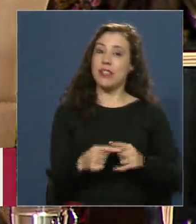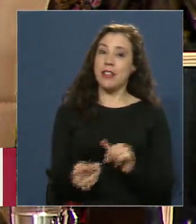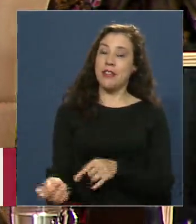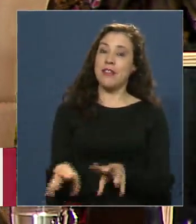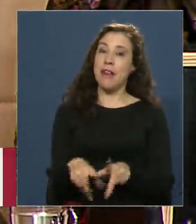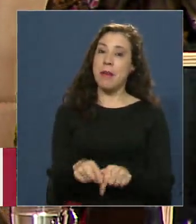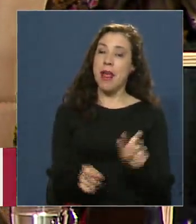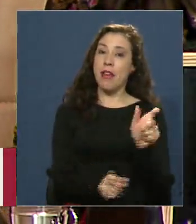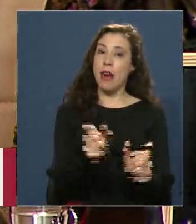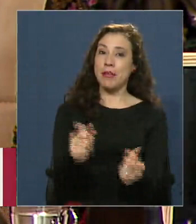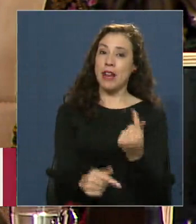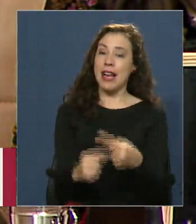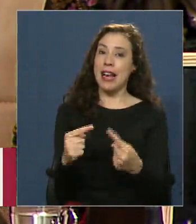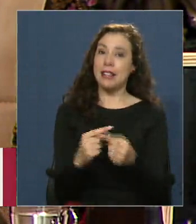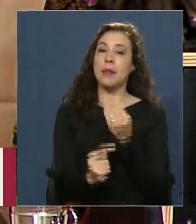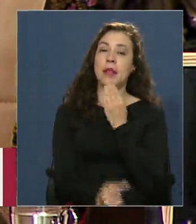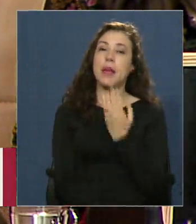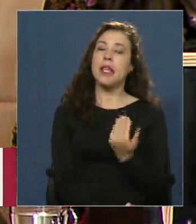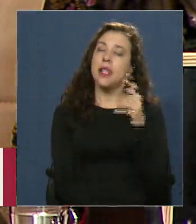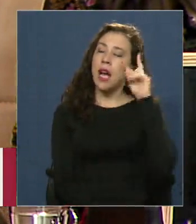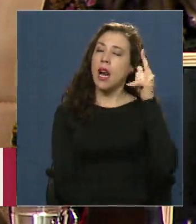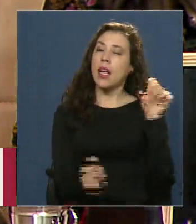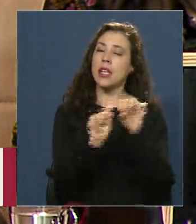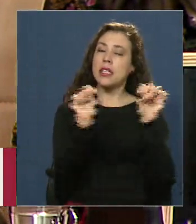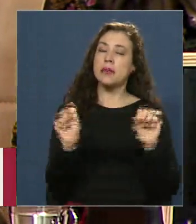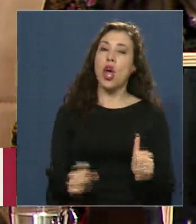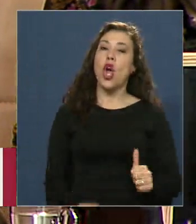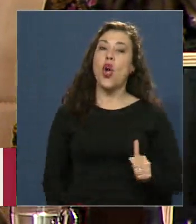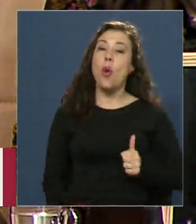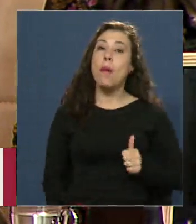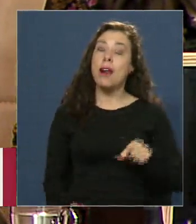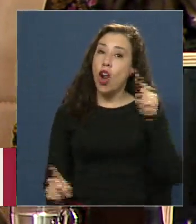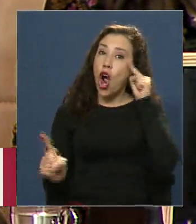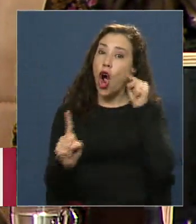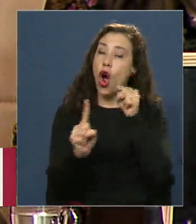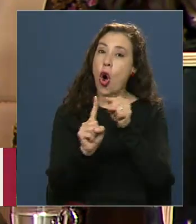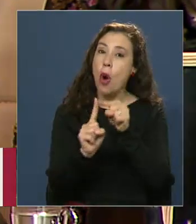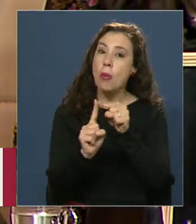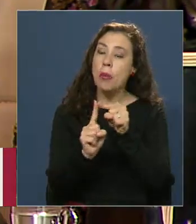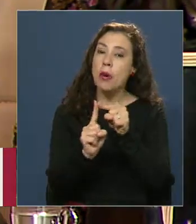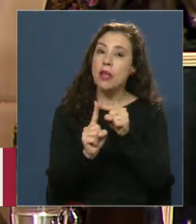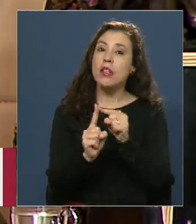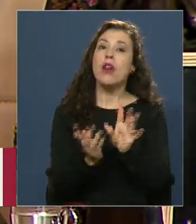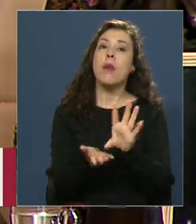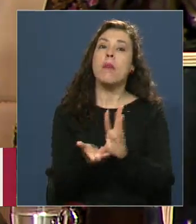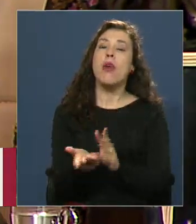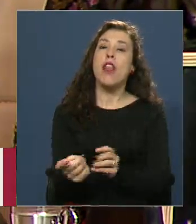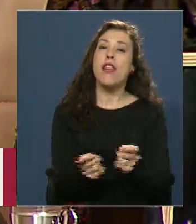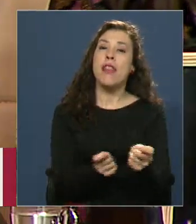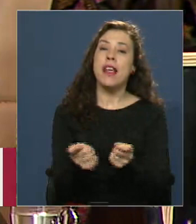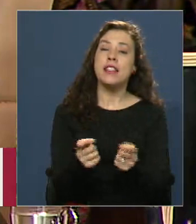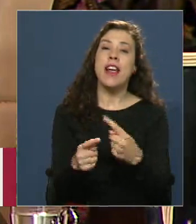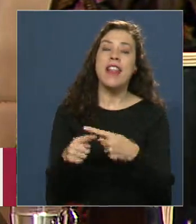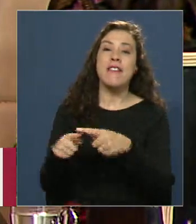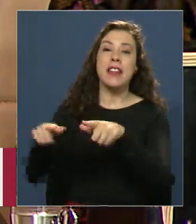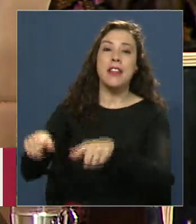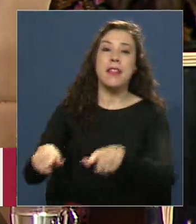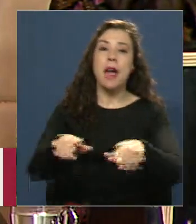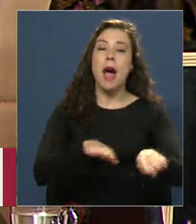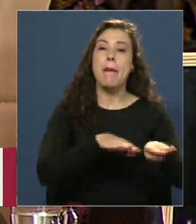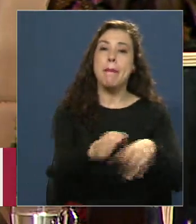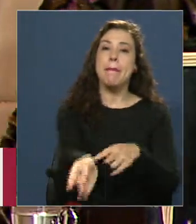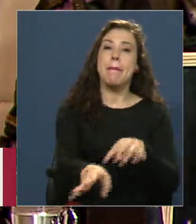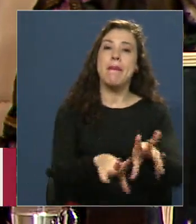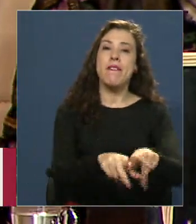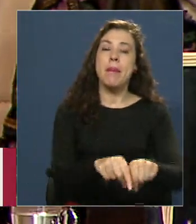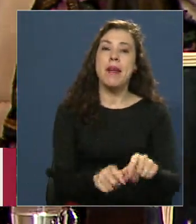con la clase media, es necesario crear un sistema para cumplir con dicho objetivo que sustente un modelo de gestión intersectorial para apoyar a las